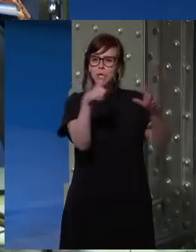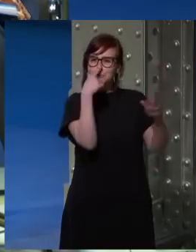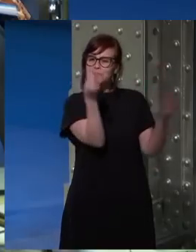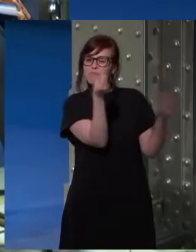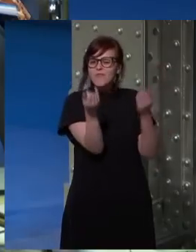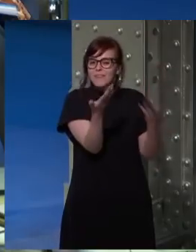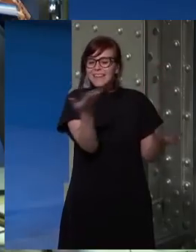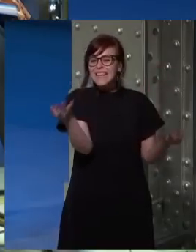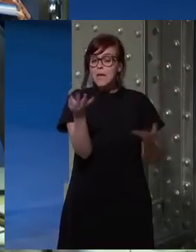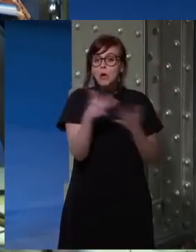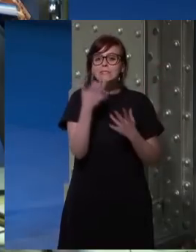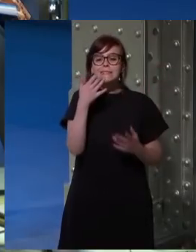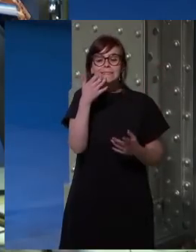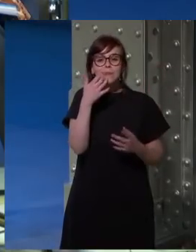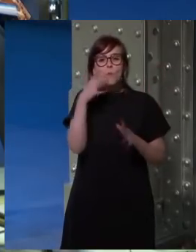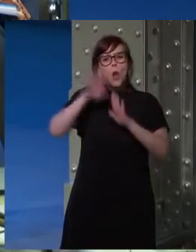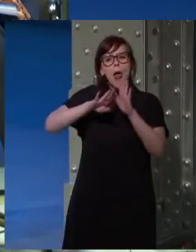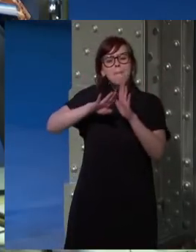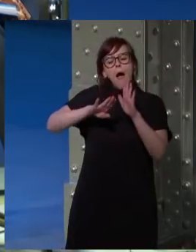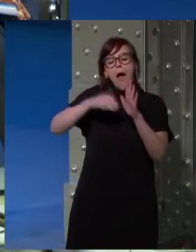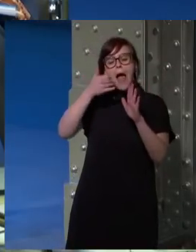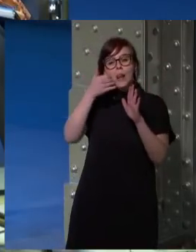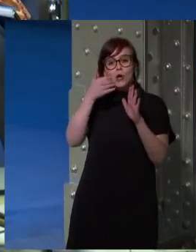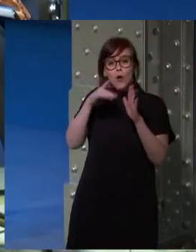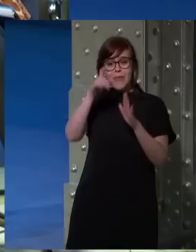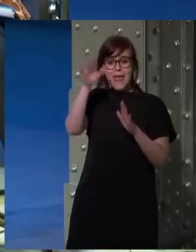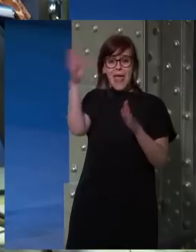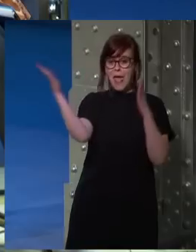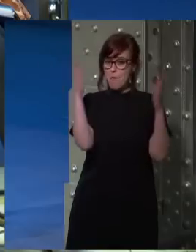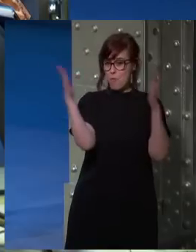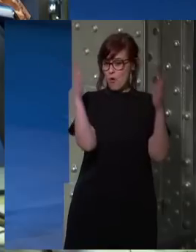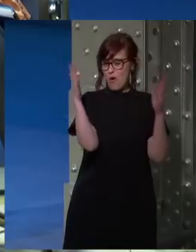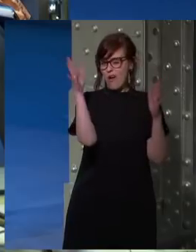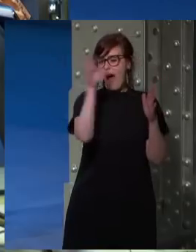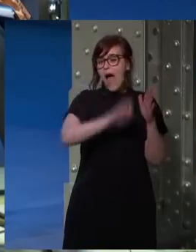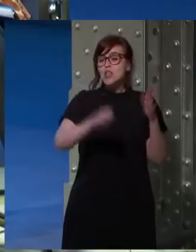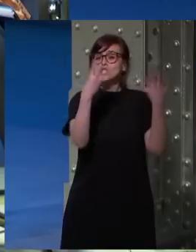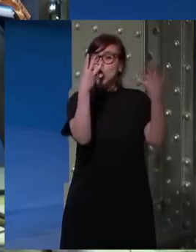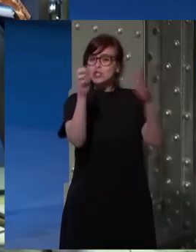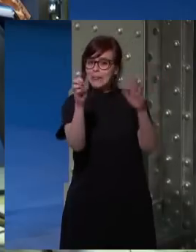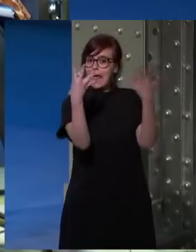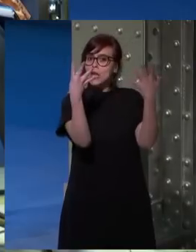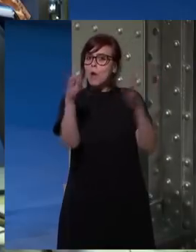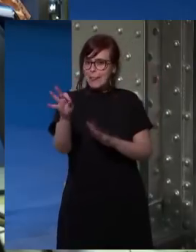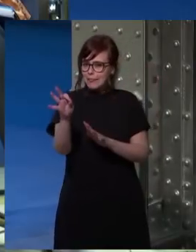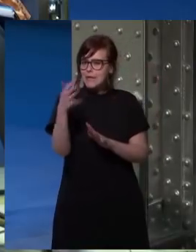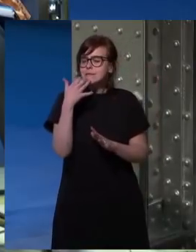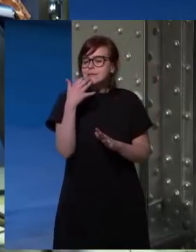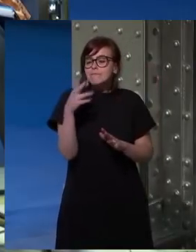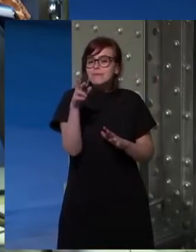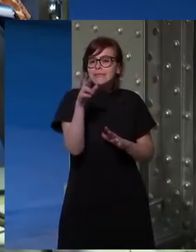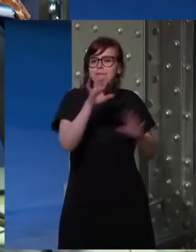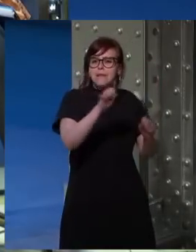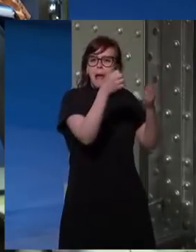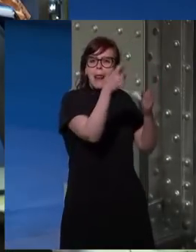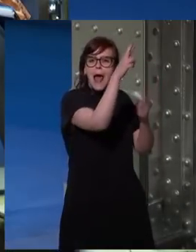que rescatar algún programa de estos de los años 80 o 90, se hacían muy buenos programas, ¿cuáles